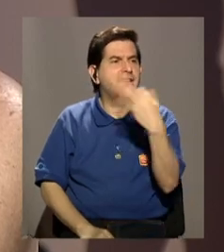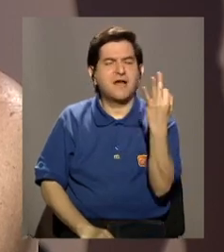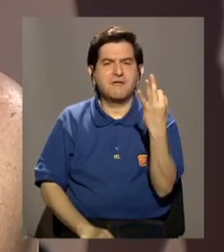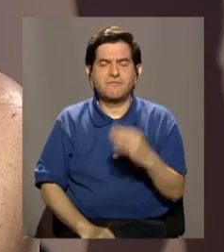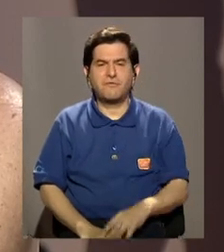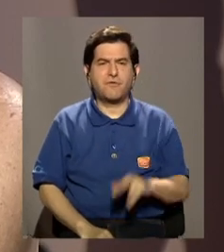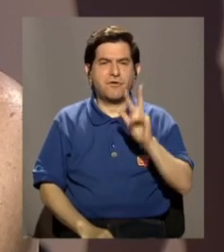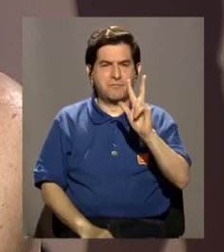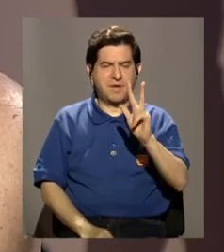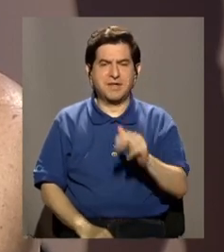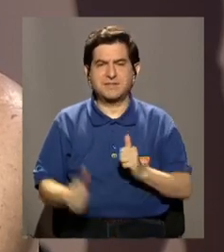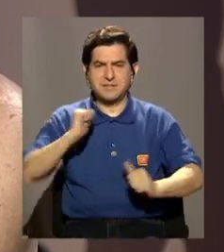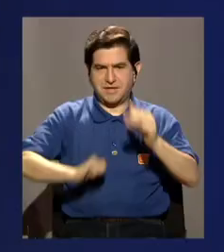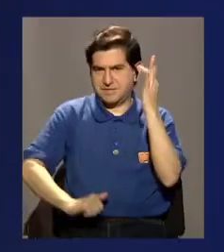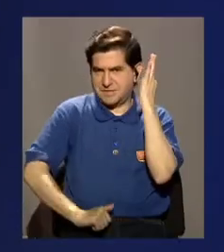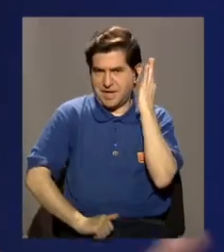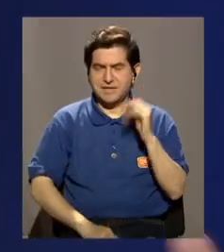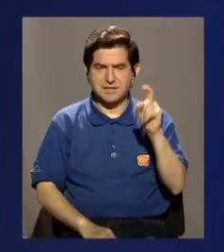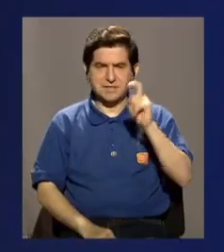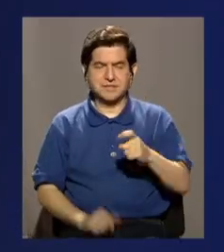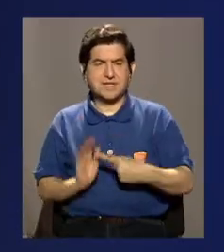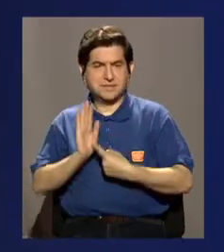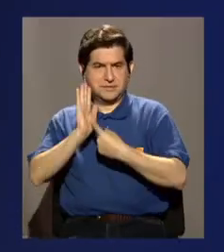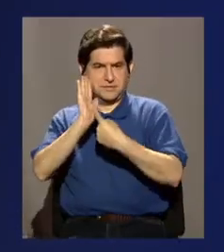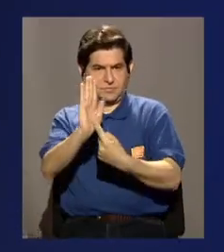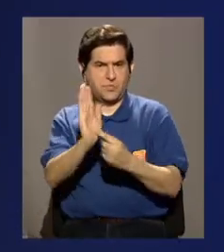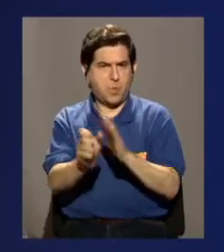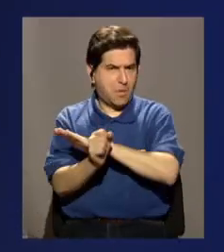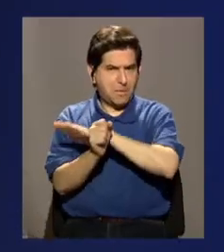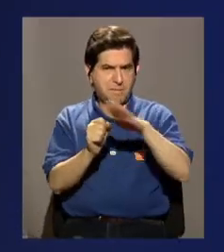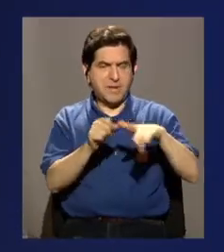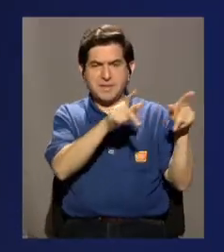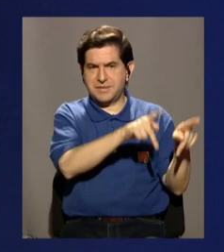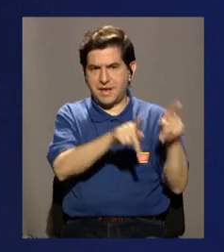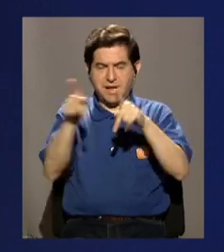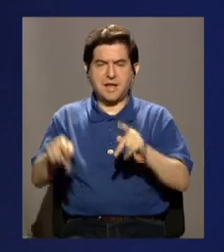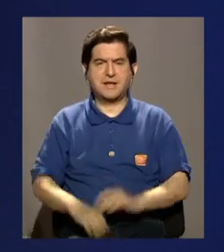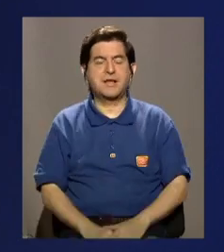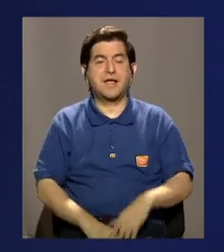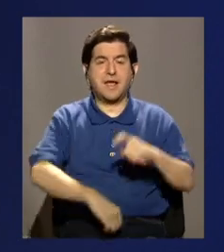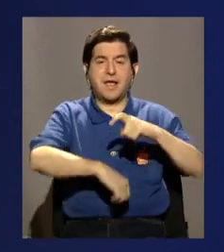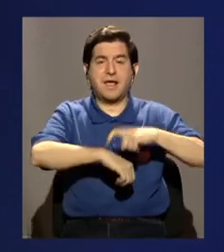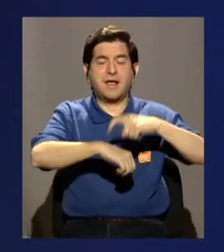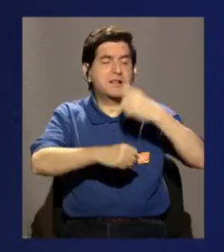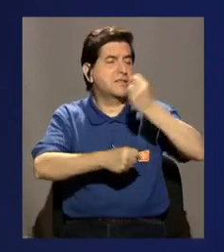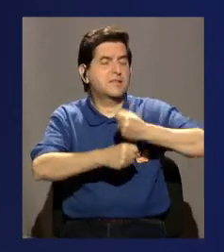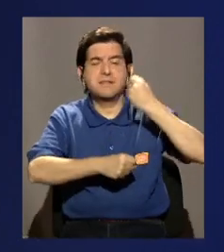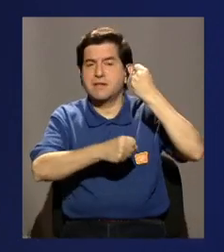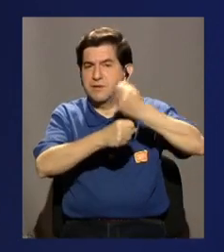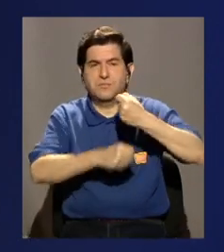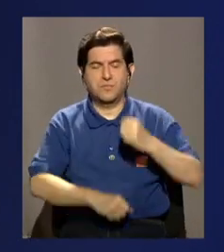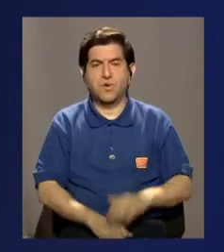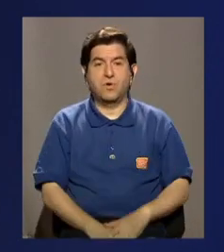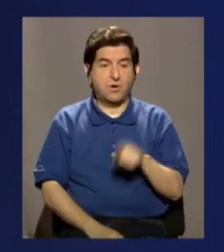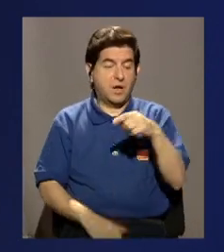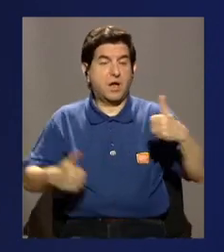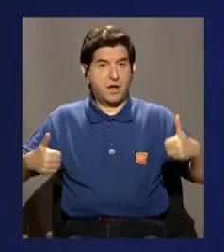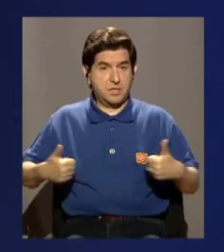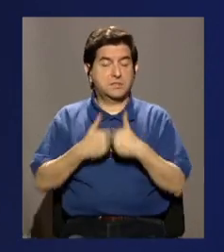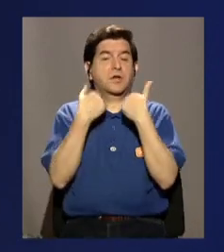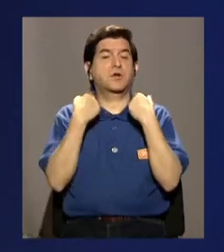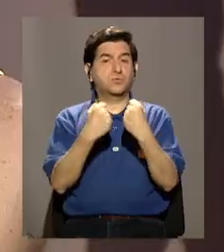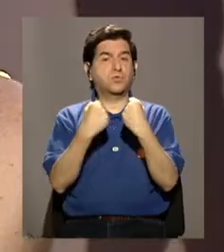tres actrices deben de estar expuestas totalmente al público durante el tiempo que dura la obra es un reto bastante